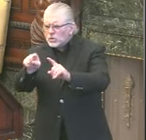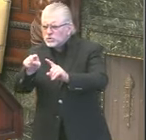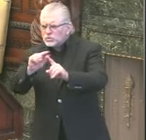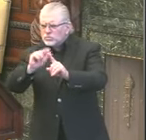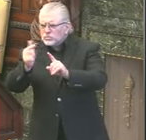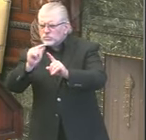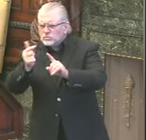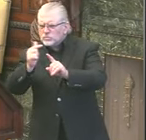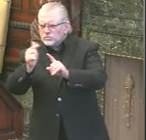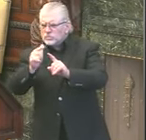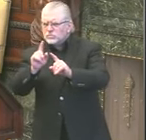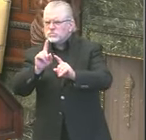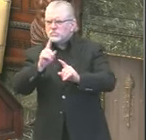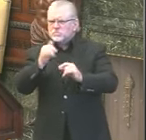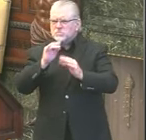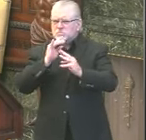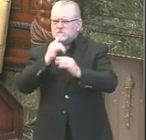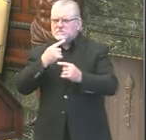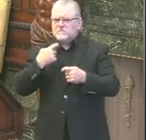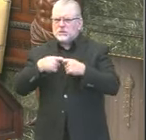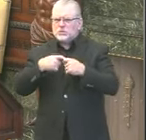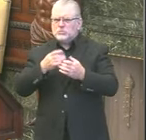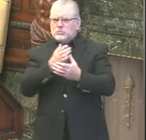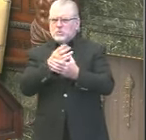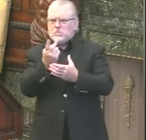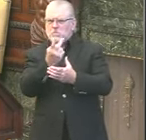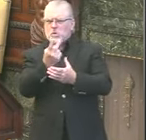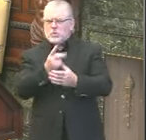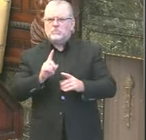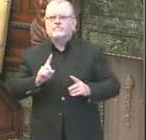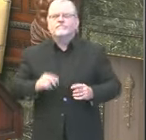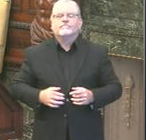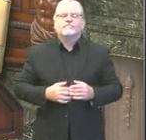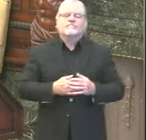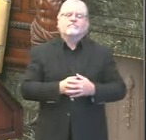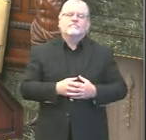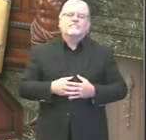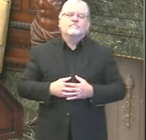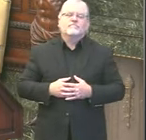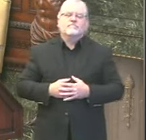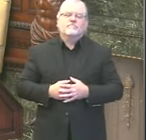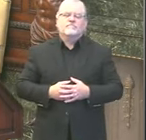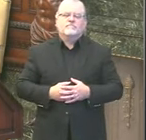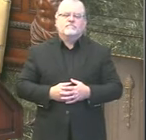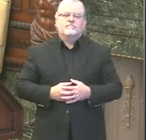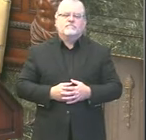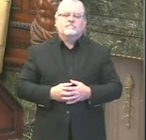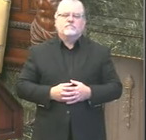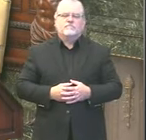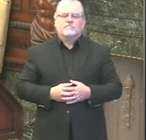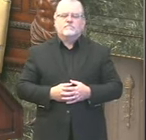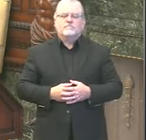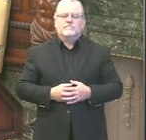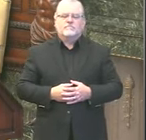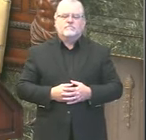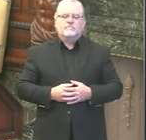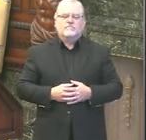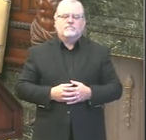porque déjales saber a ellos que ellos me dicen que no saben cuántas personas están viviendo aquí. Nosotros estamos al frente de ellos.